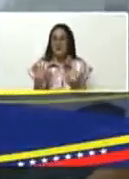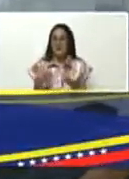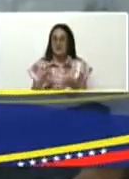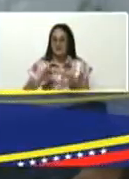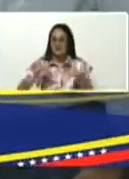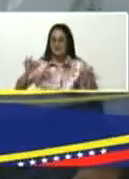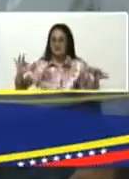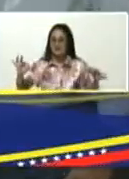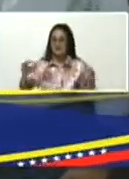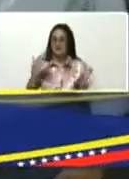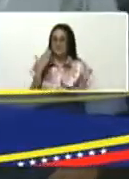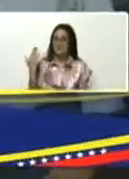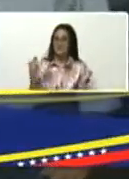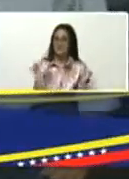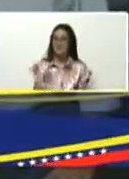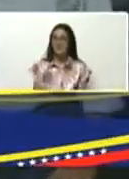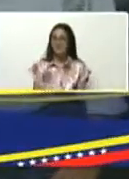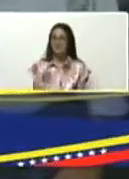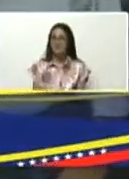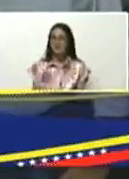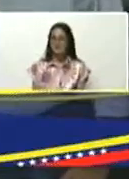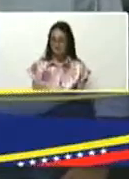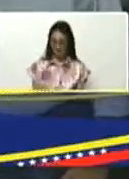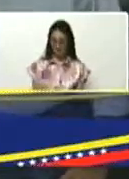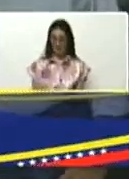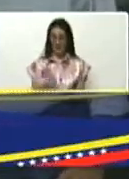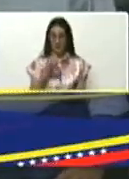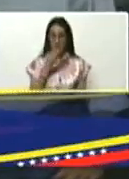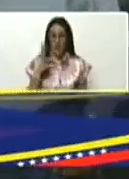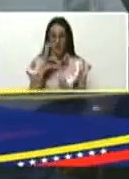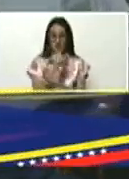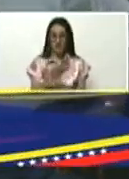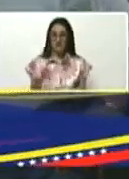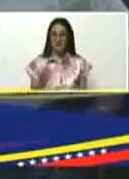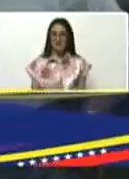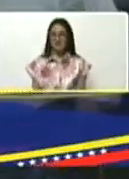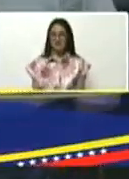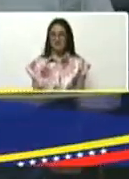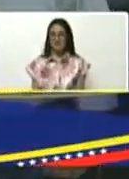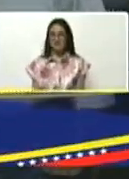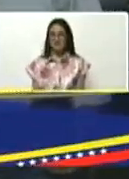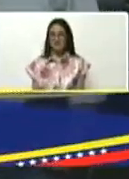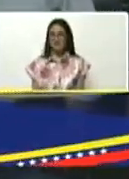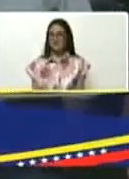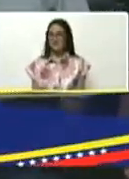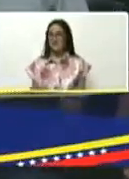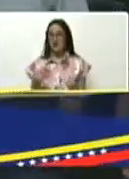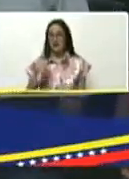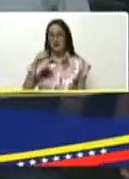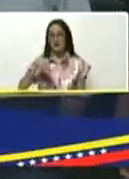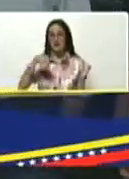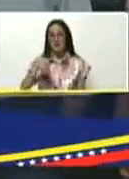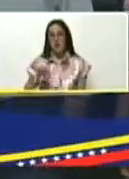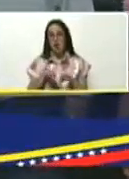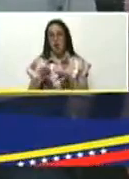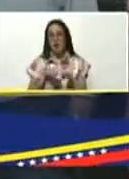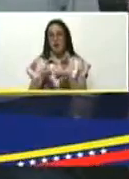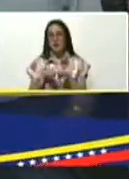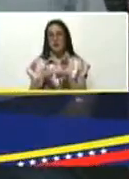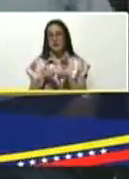Ángelo. Muchas gracias. Buenas noches, señor presidente. Aquí estamos en Azoganco, en Cojedes, San